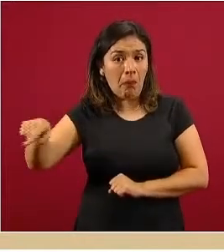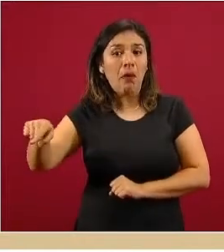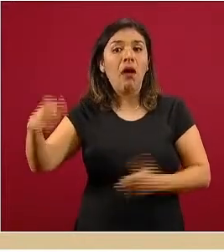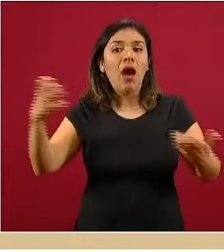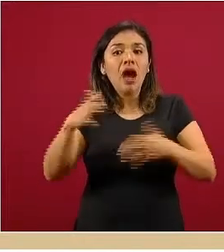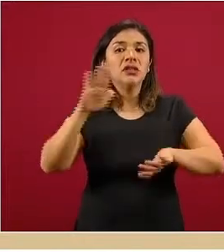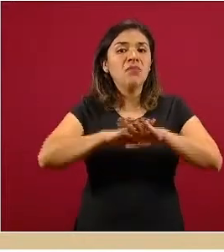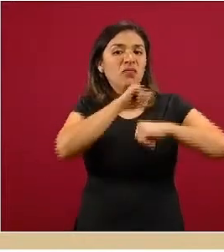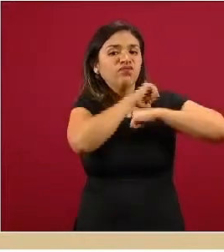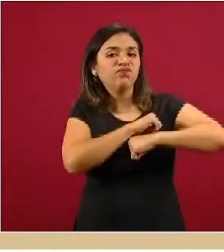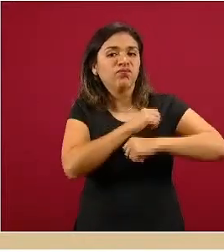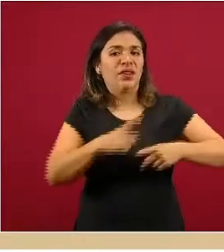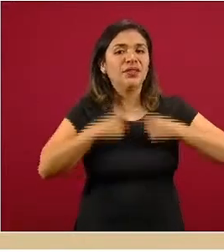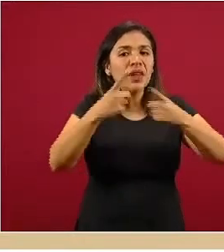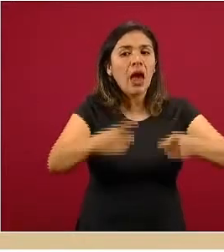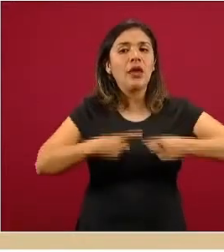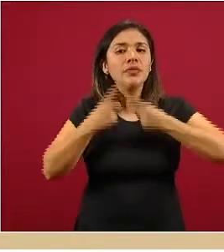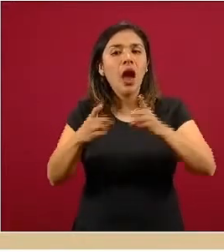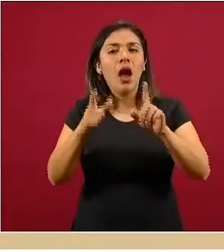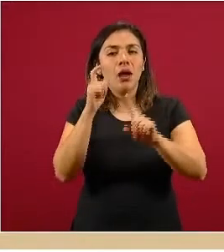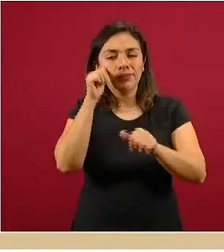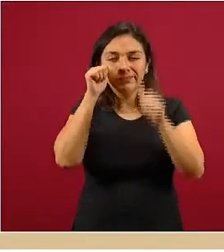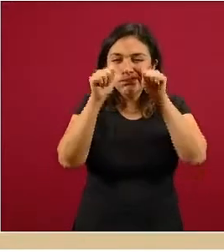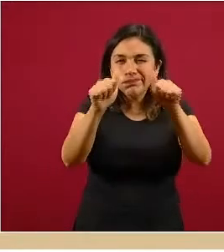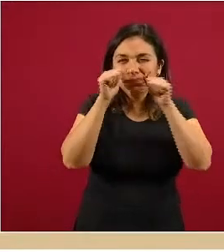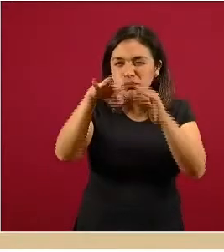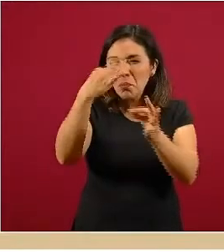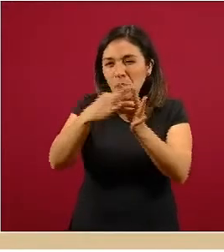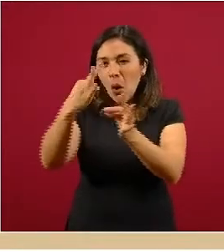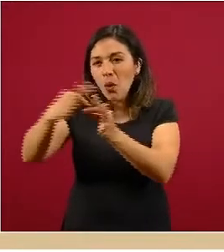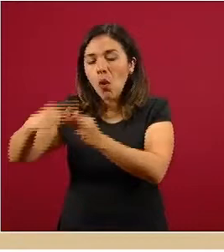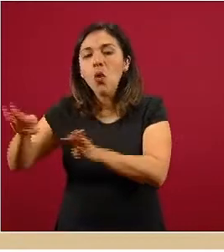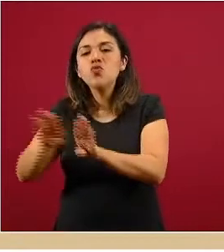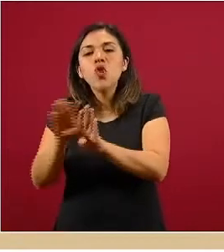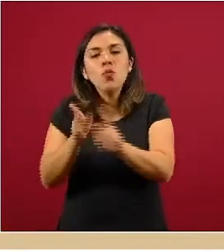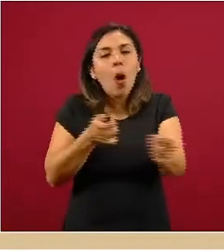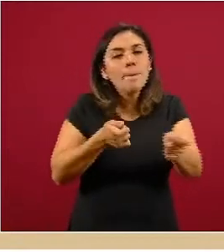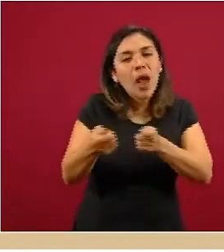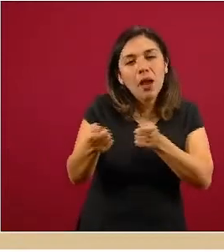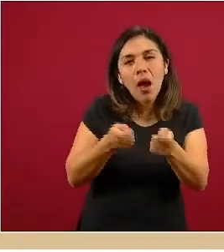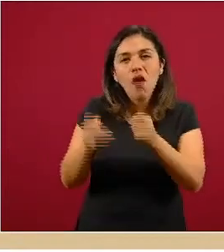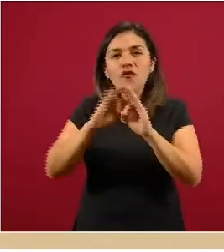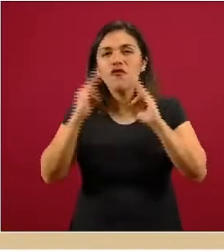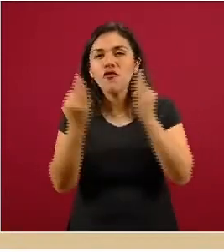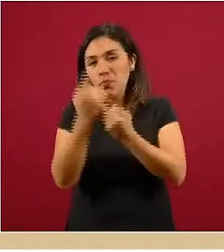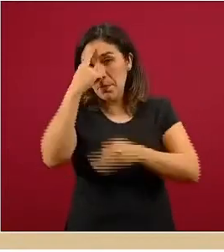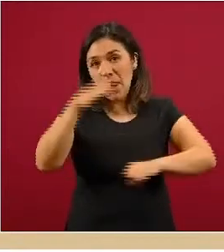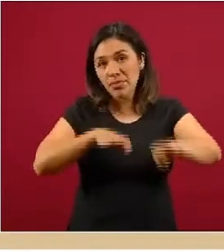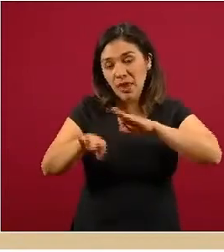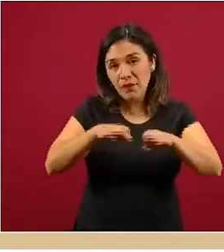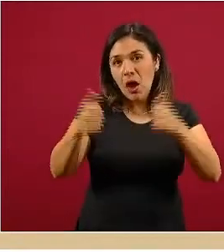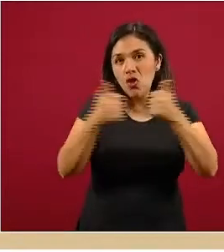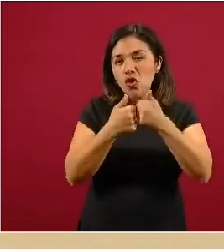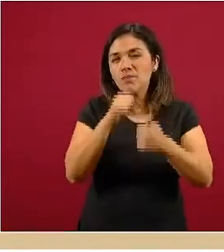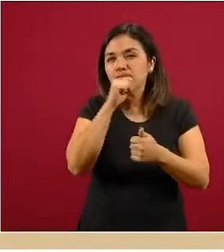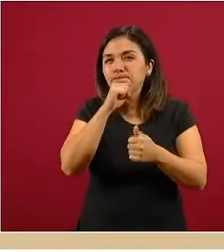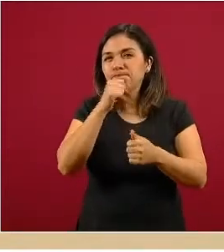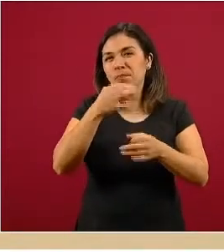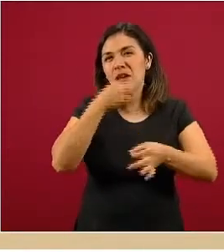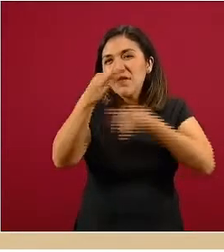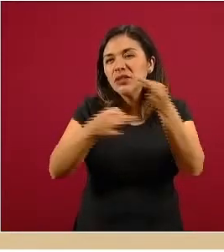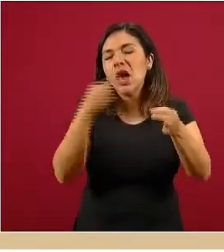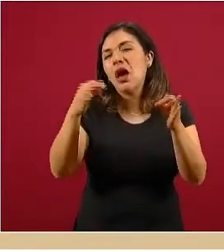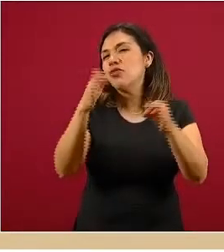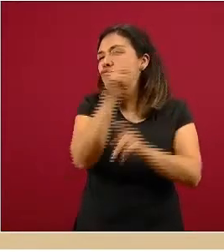publicarse, entre mañana o pasado mañana ya estará en su edición publicada dentro de la página